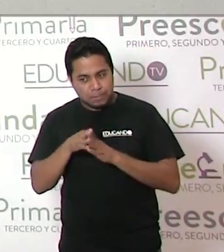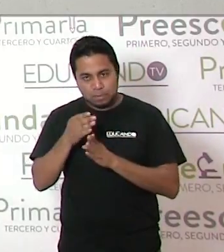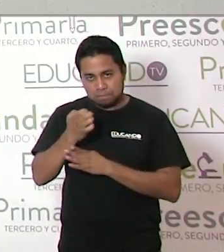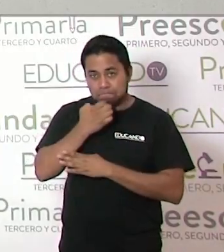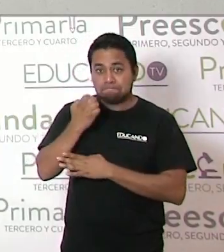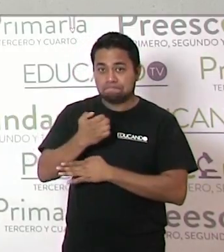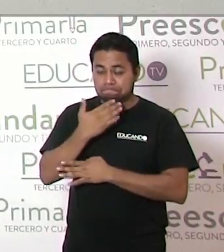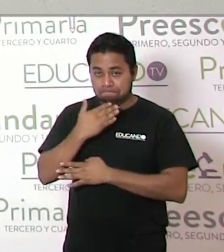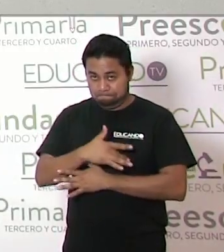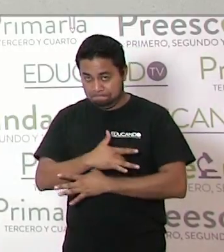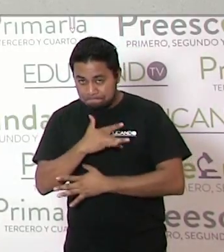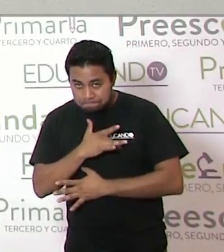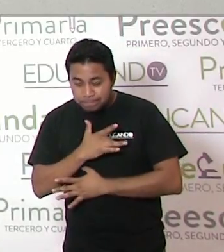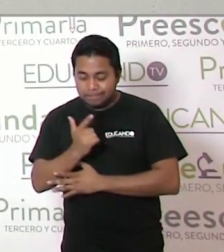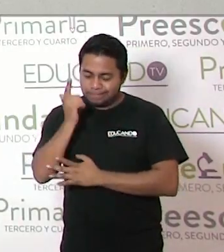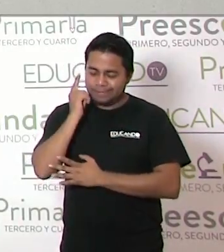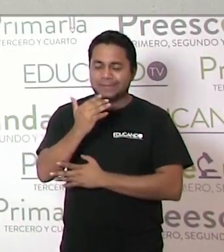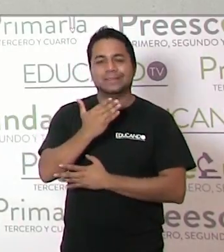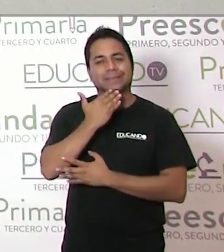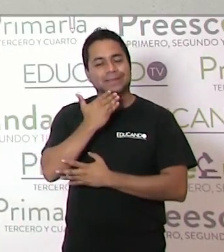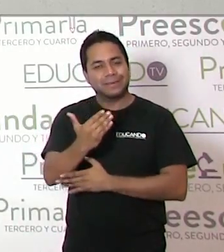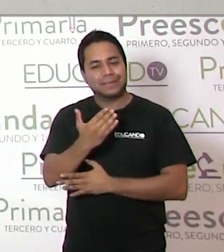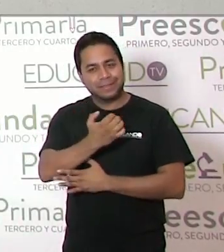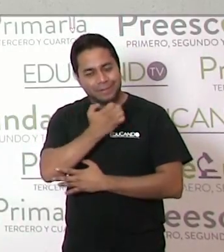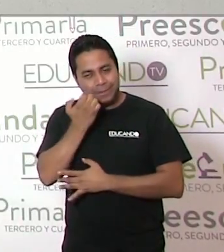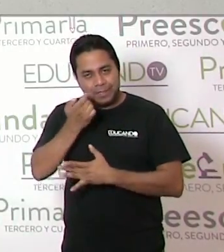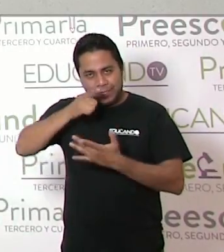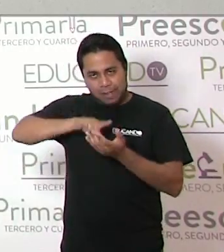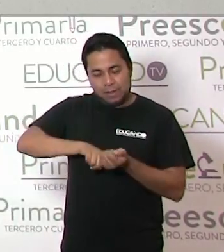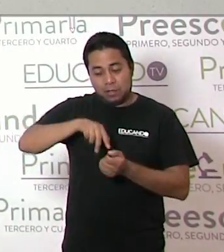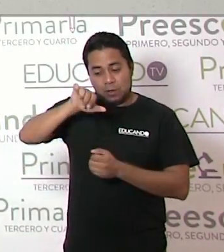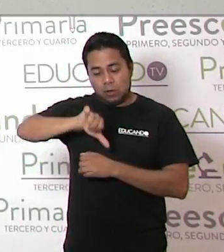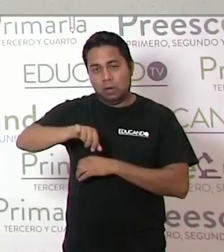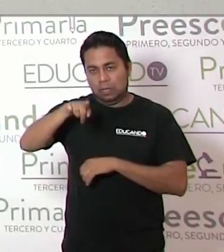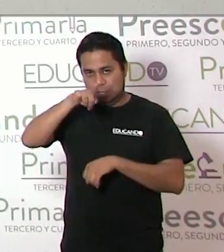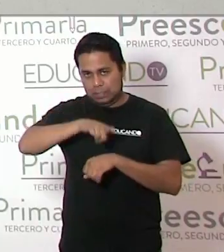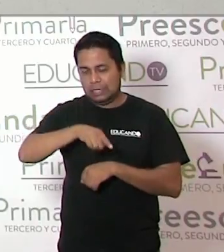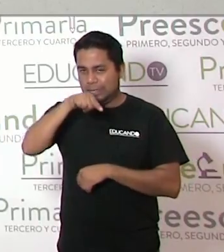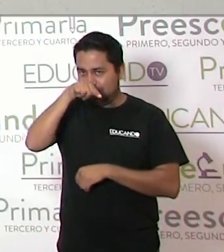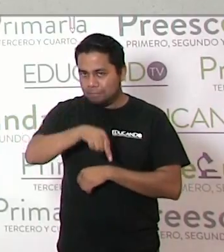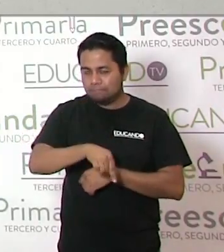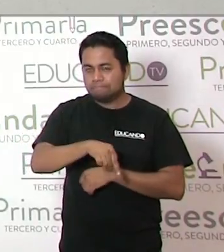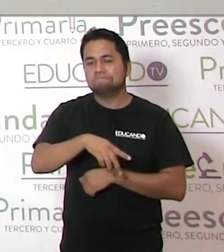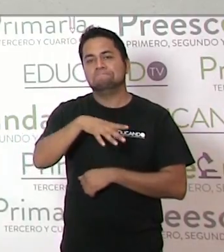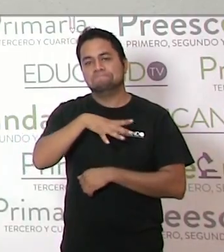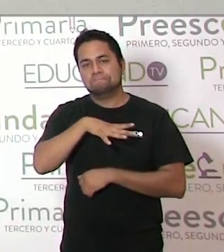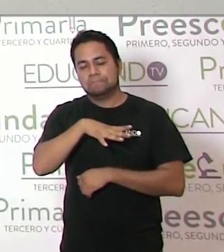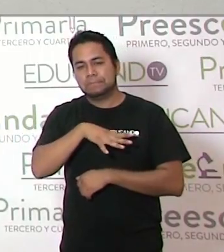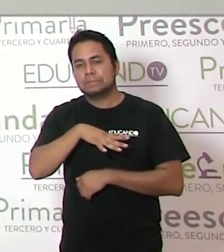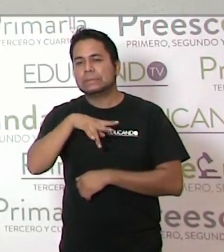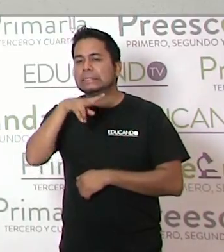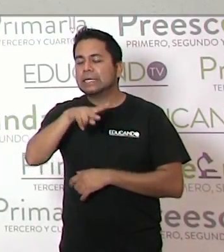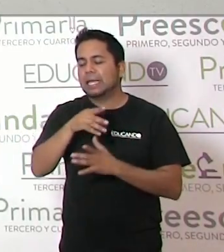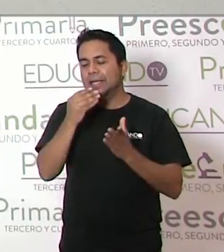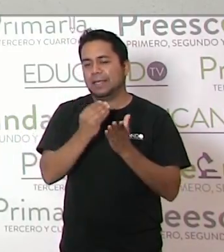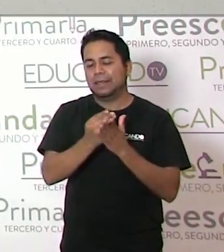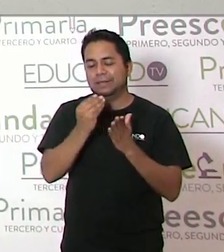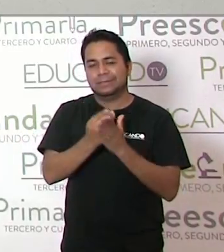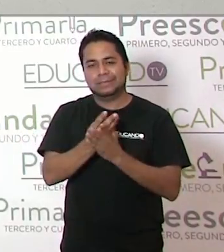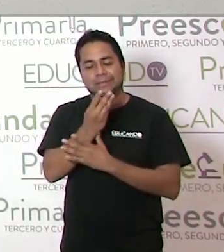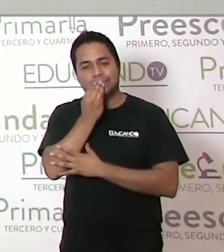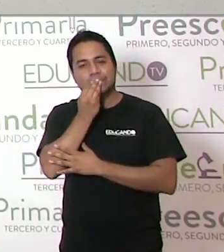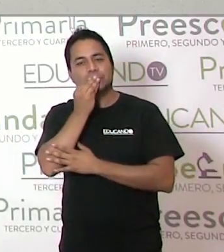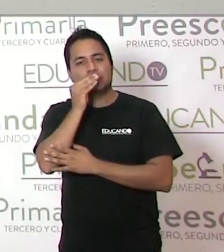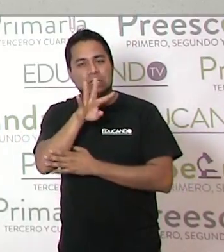escuela? Espero que súper bien. El día de hoy tenemos una gran clase,